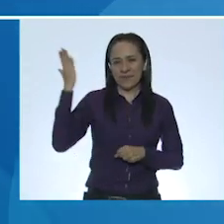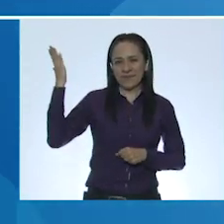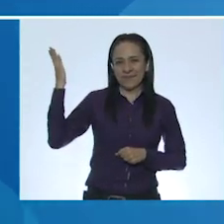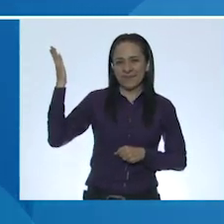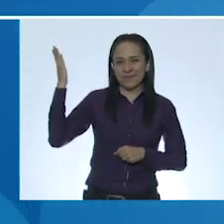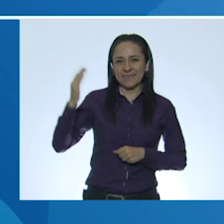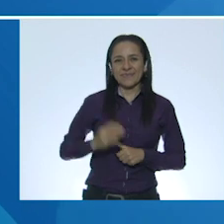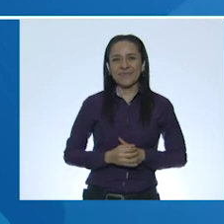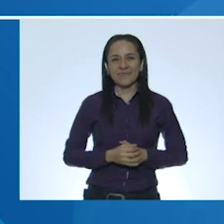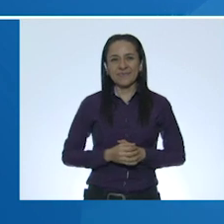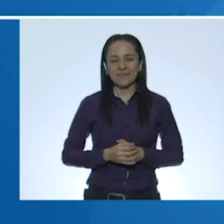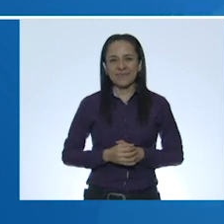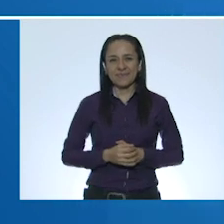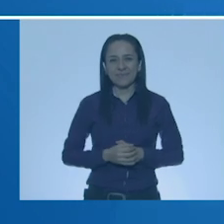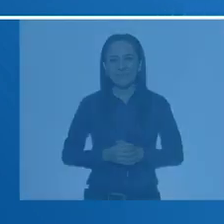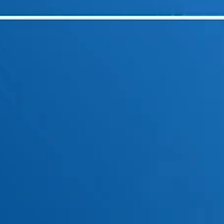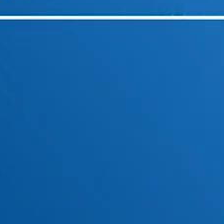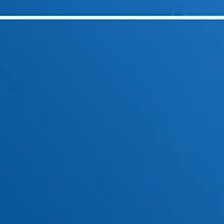conalitec.cep.gov.mx.